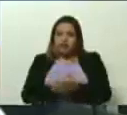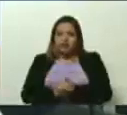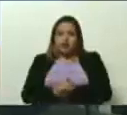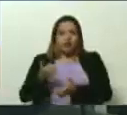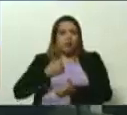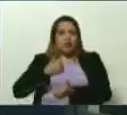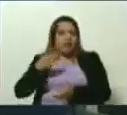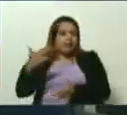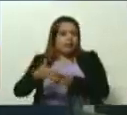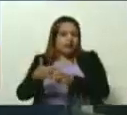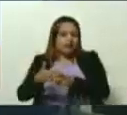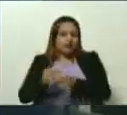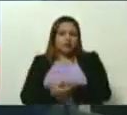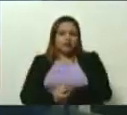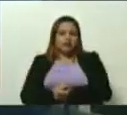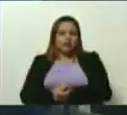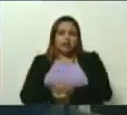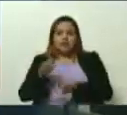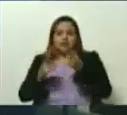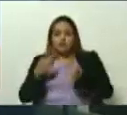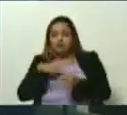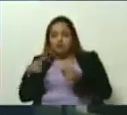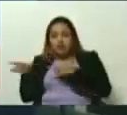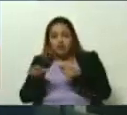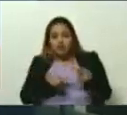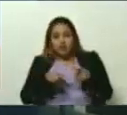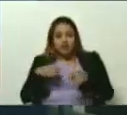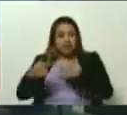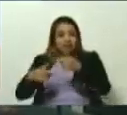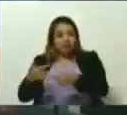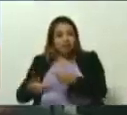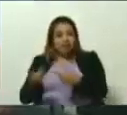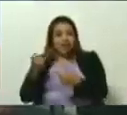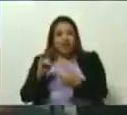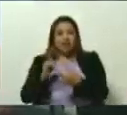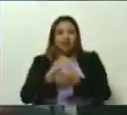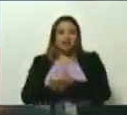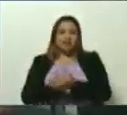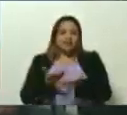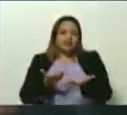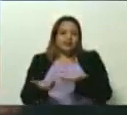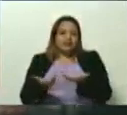cualquier crisis. En la medida que nosotros nos preparemos, la crisis va a ser